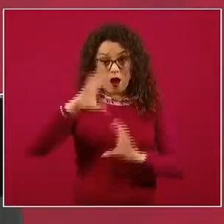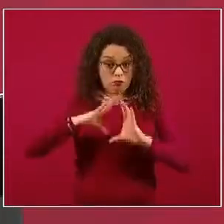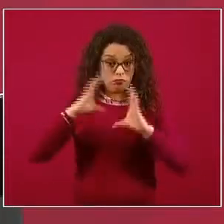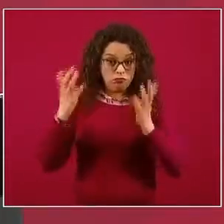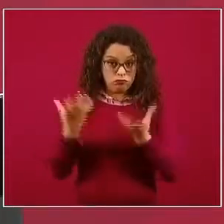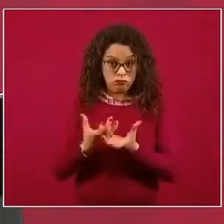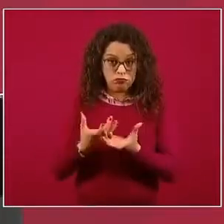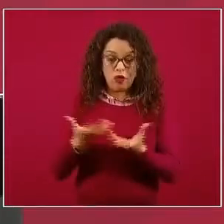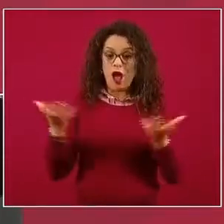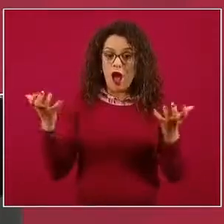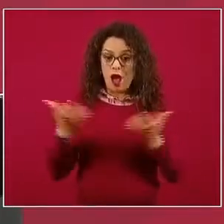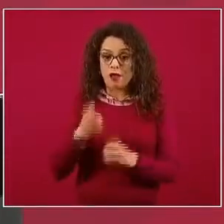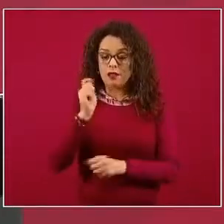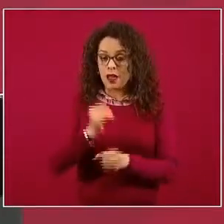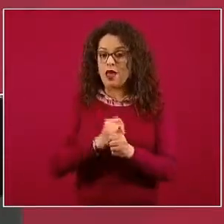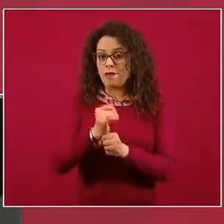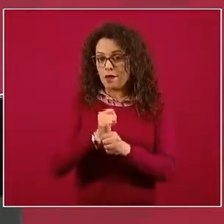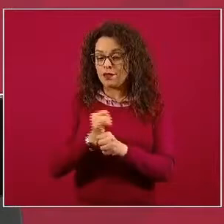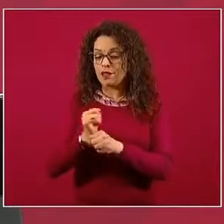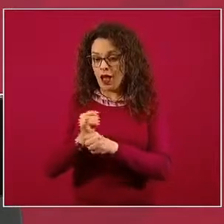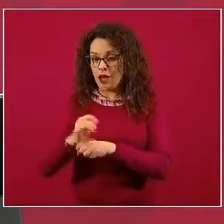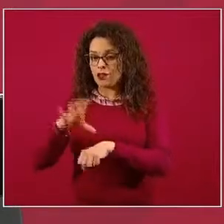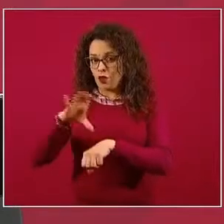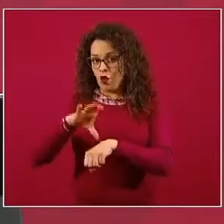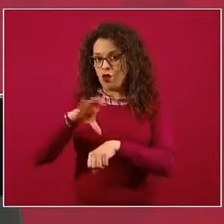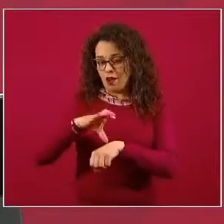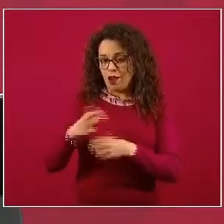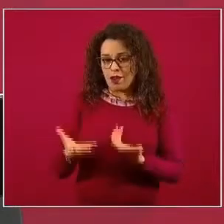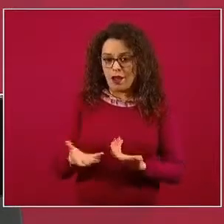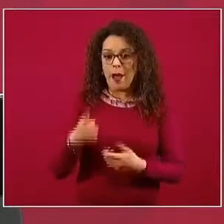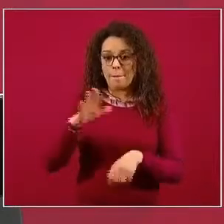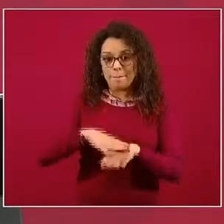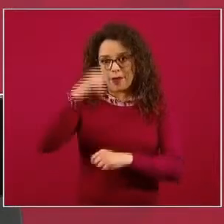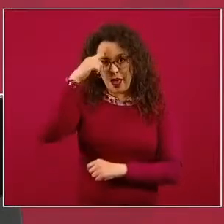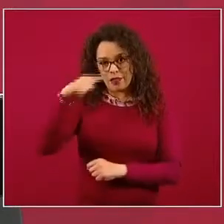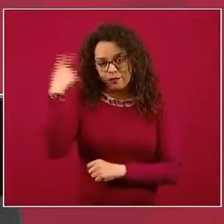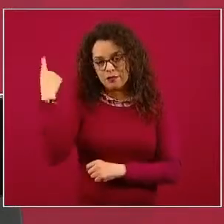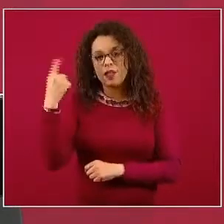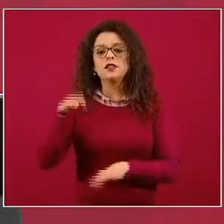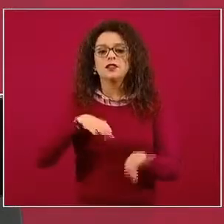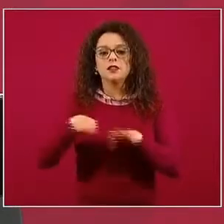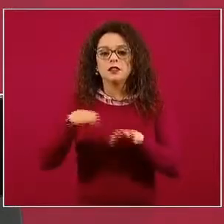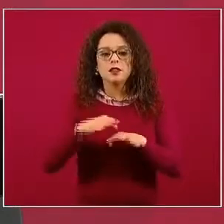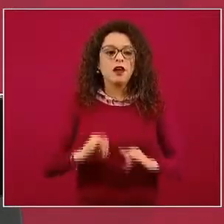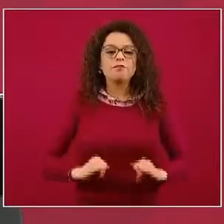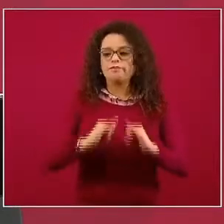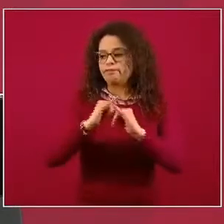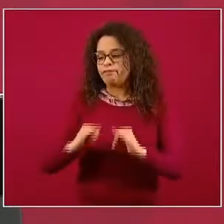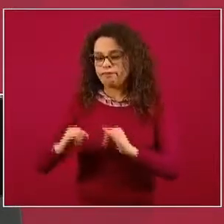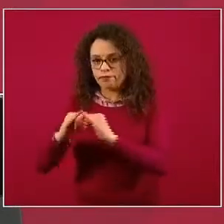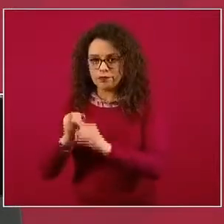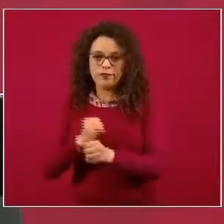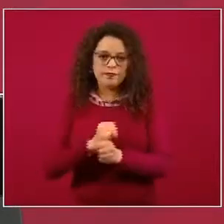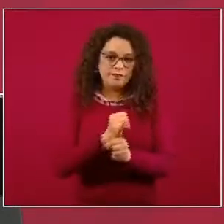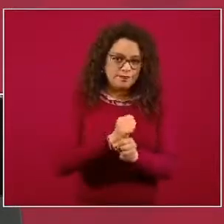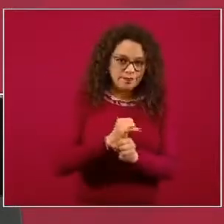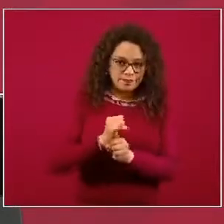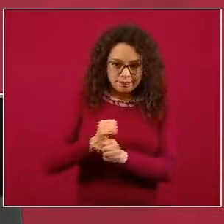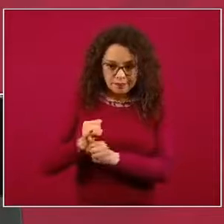organizan investigación clínica, que facilitan el trabajo de las instituciones académicas de investigación